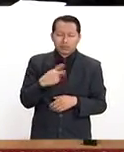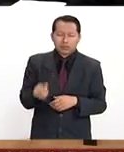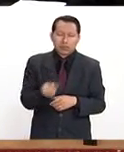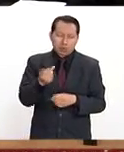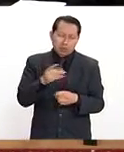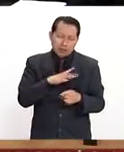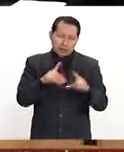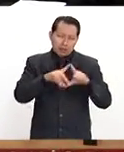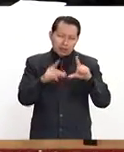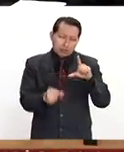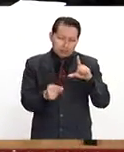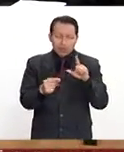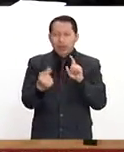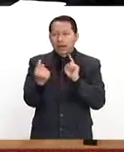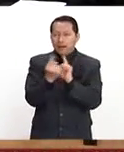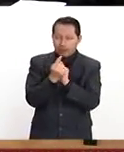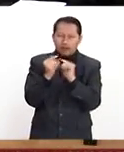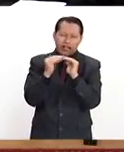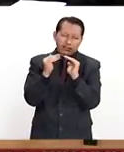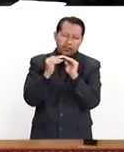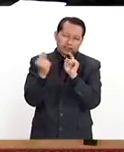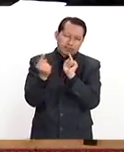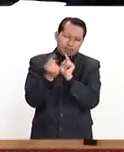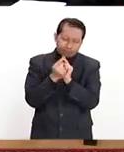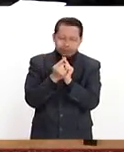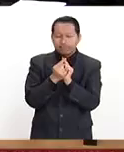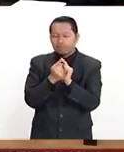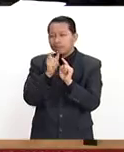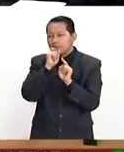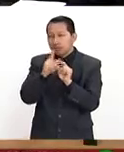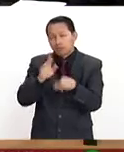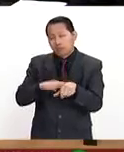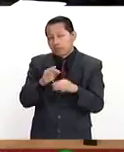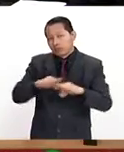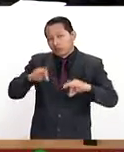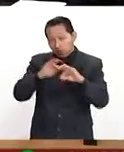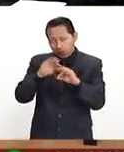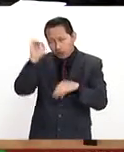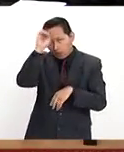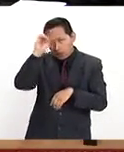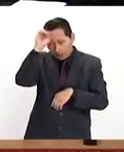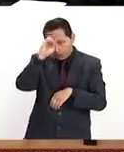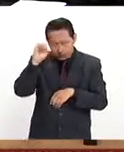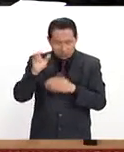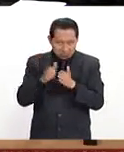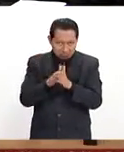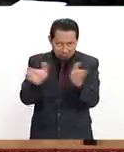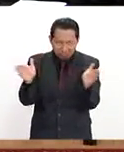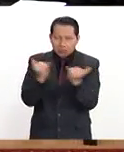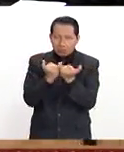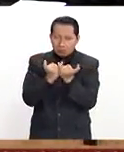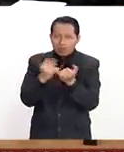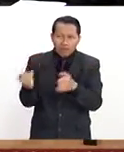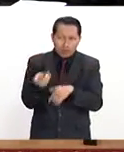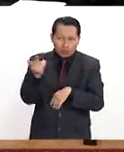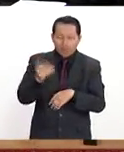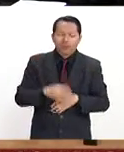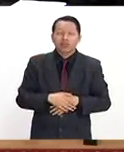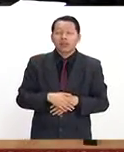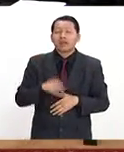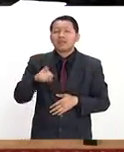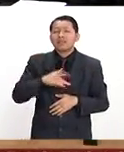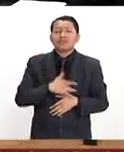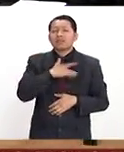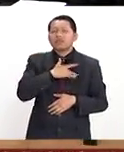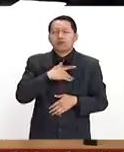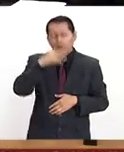nivel nacional, cara a cara, en vivienda, lo más representativo que pueda haber en opinión pública. ¿Usted considera que México